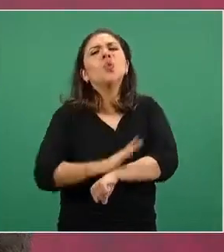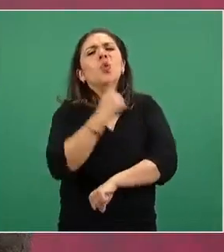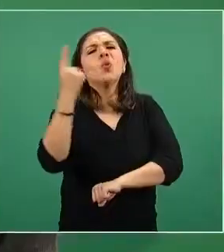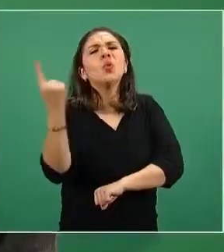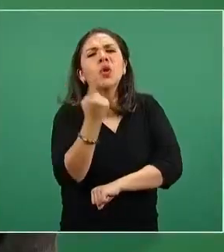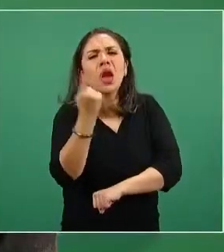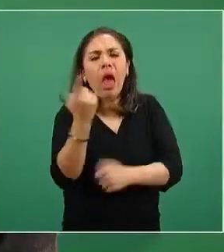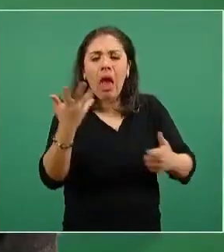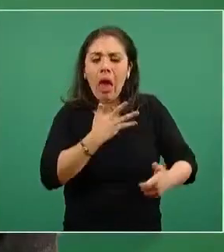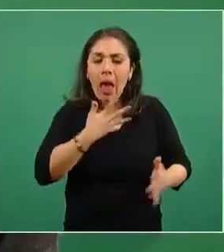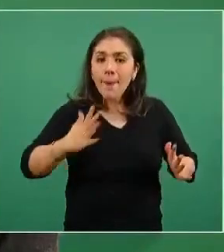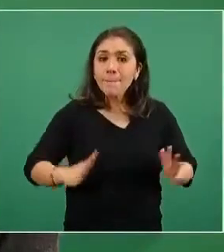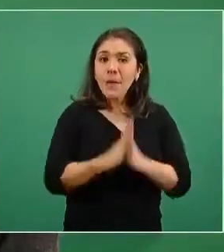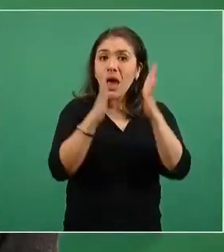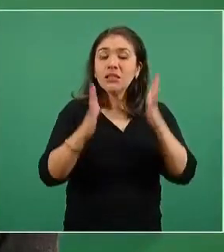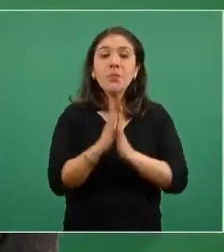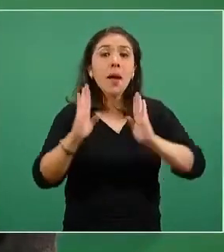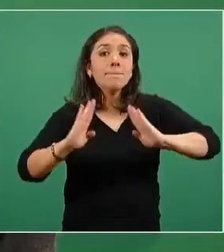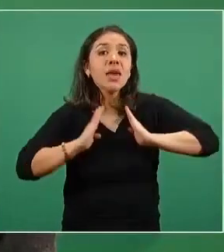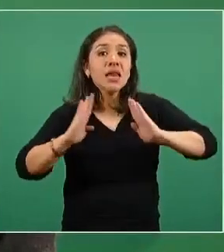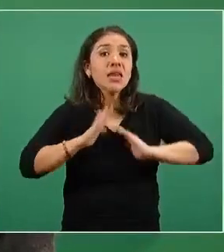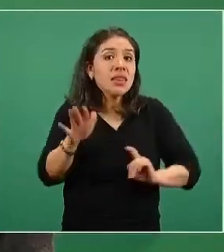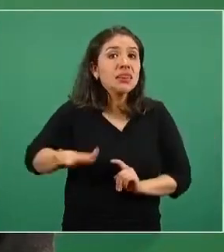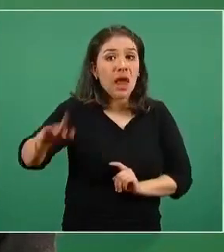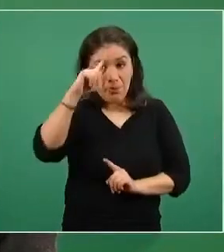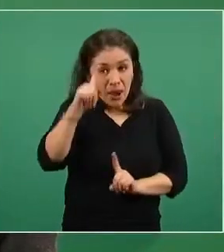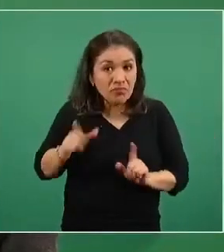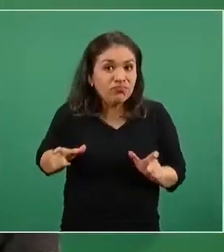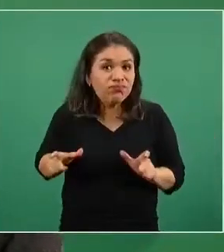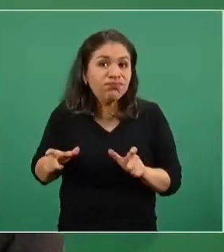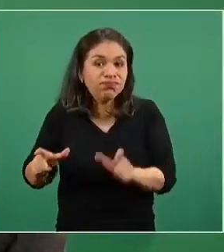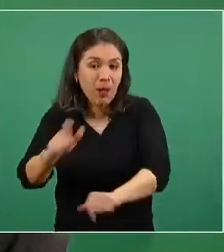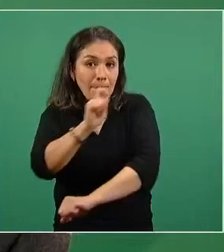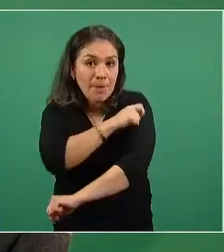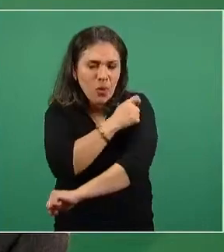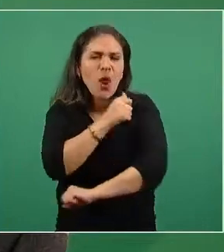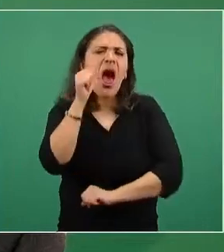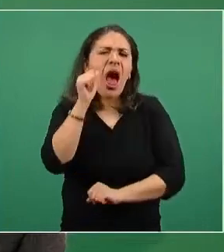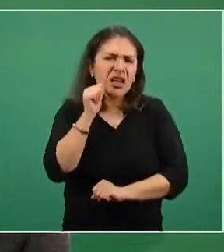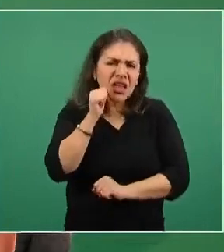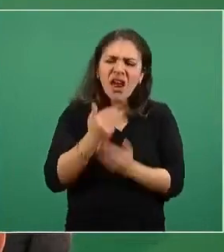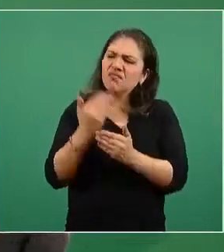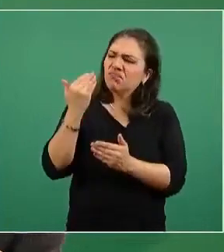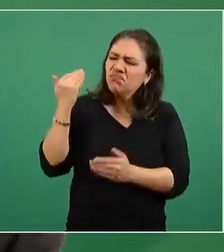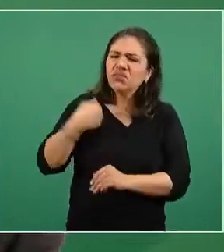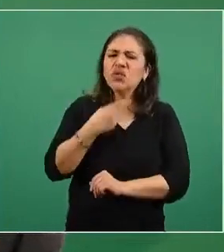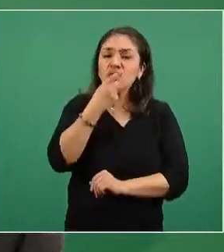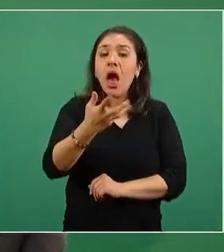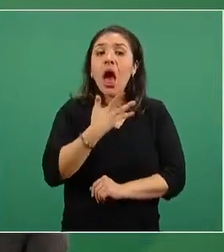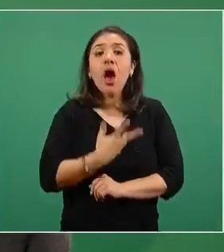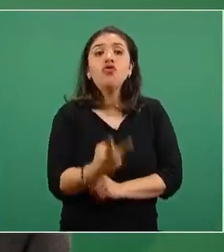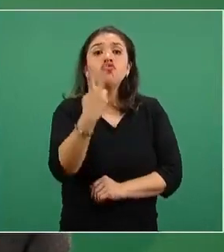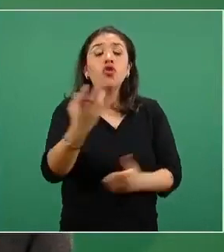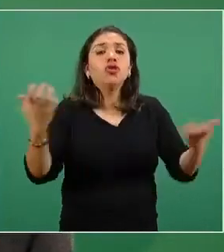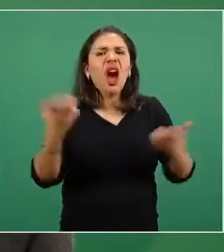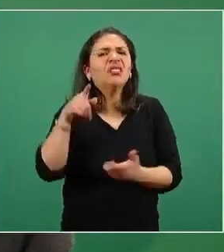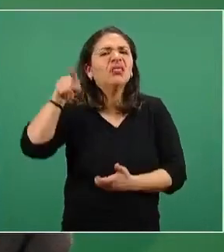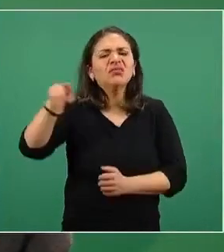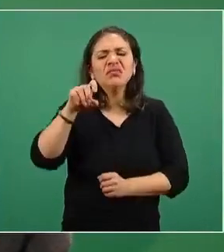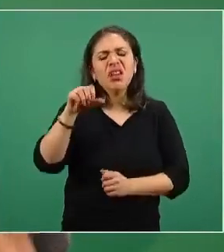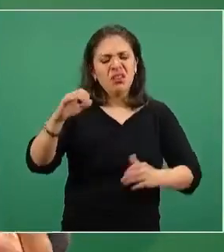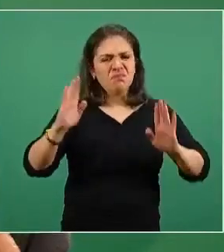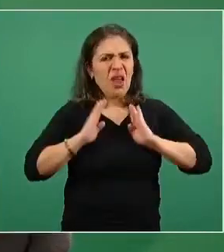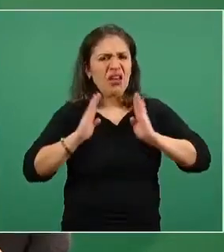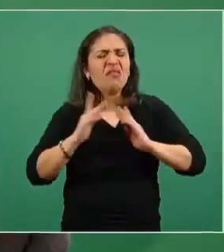la que participa el personal militar en las brigadas. Habíamos comentado ayer y otros días, hay dos funciones que cumplen las Fuerzas